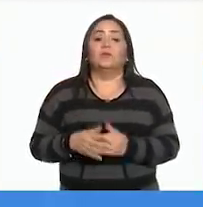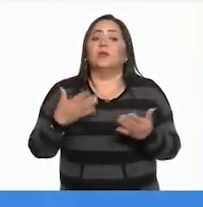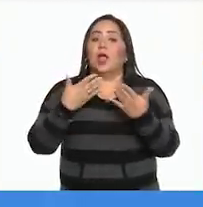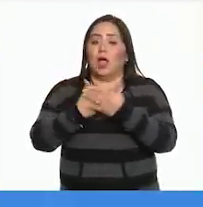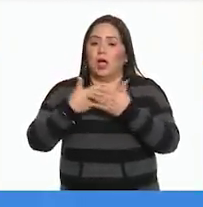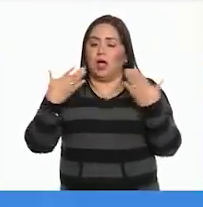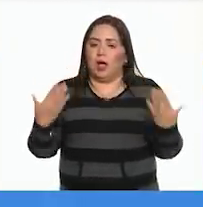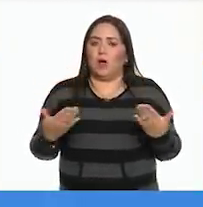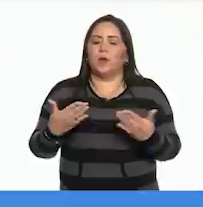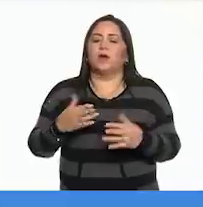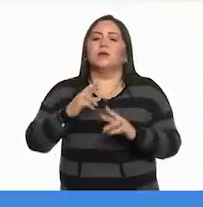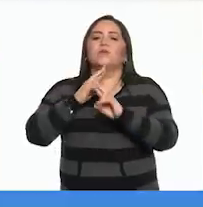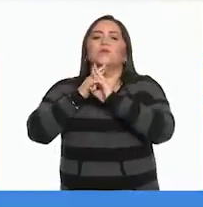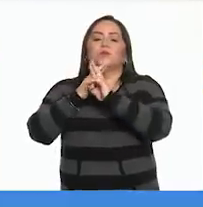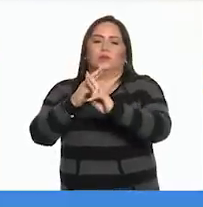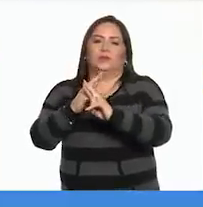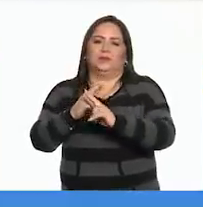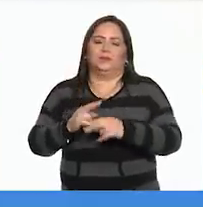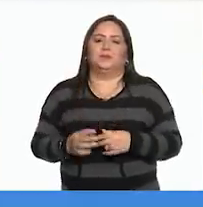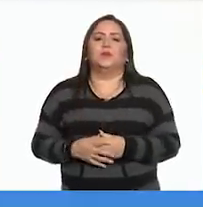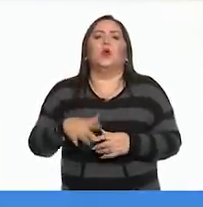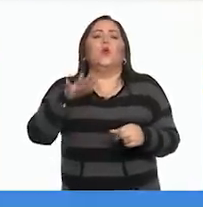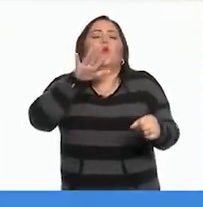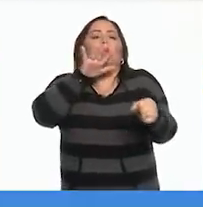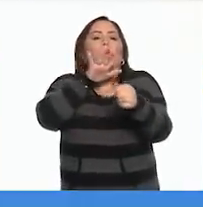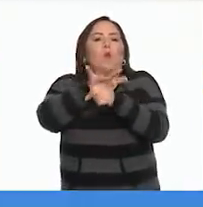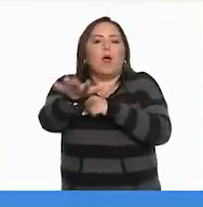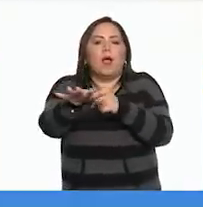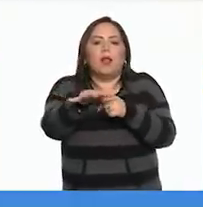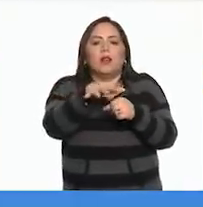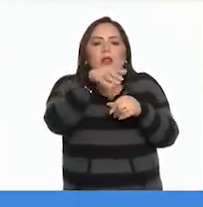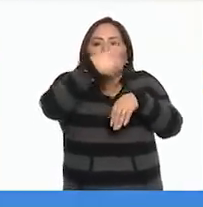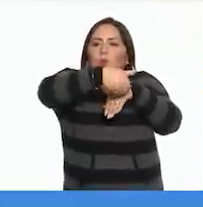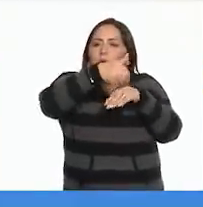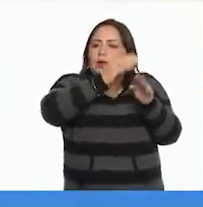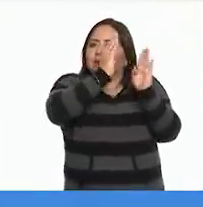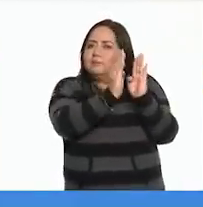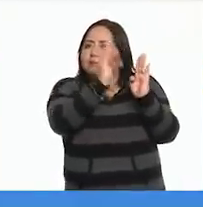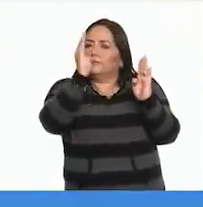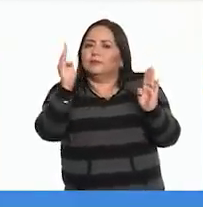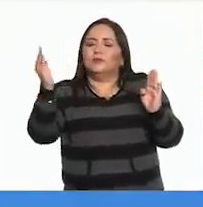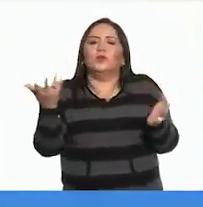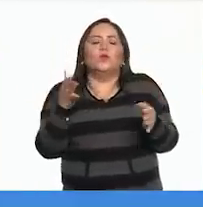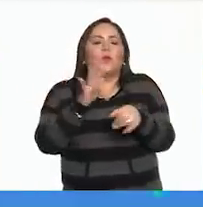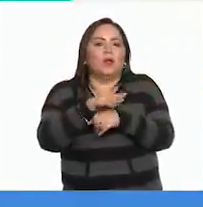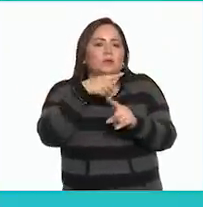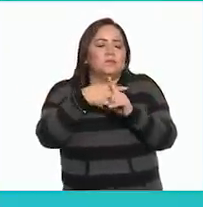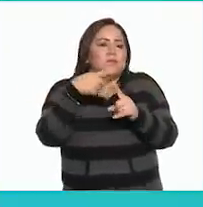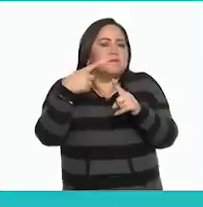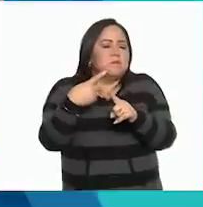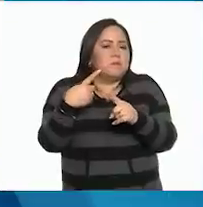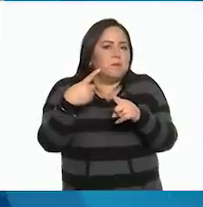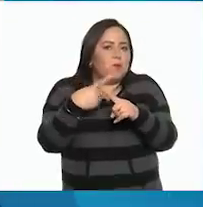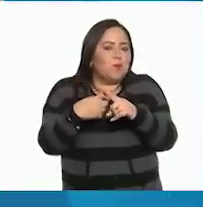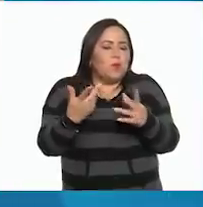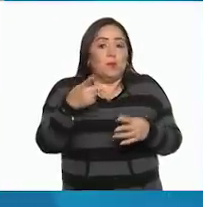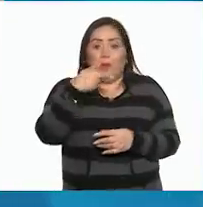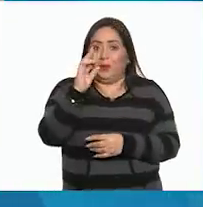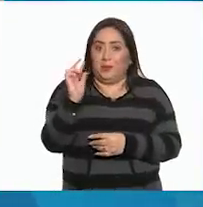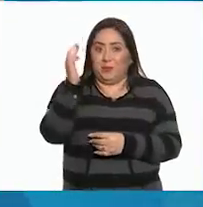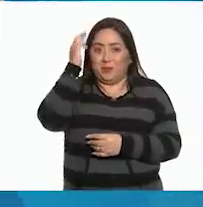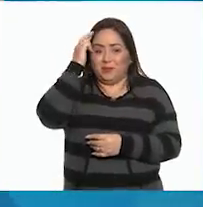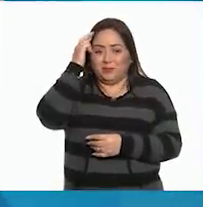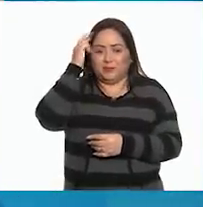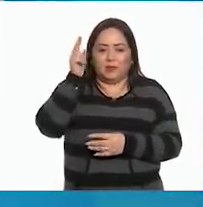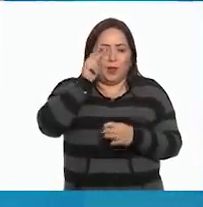Ahora contestemos la siguiente pregunta. ¿Cuál es la regularidad de esta sucesión? Es bueno recordar que